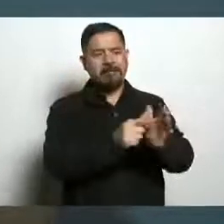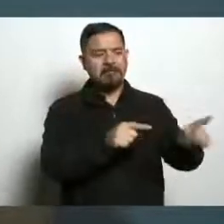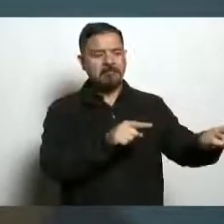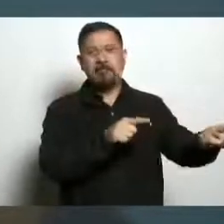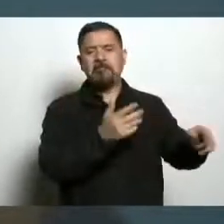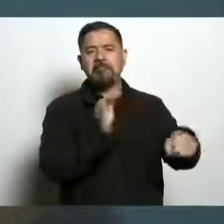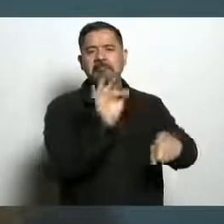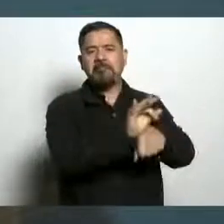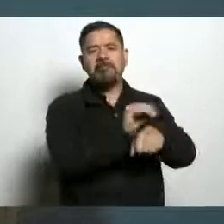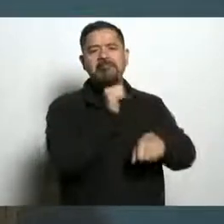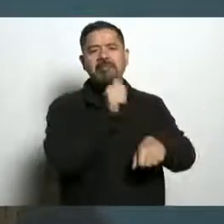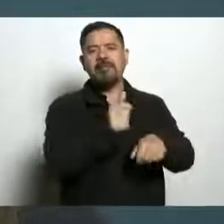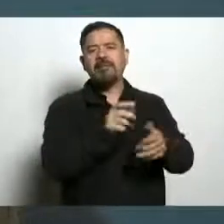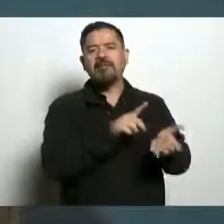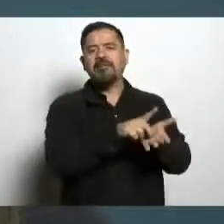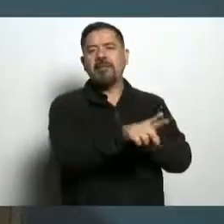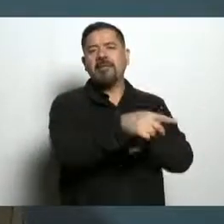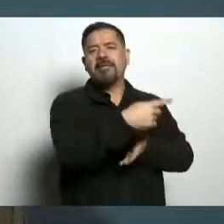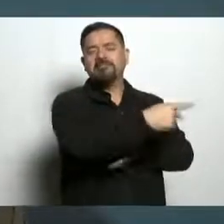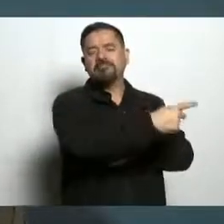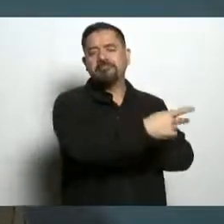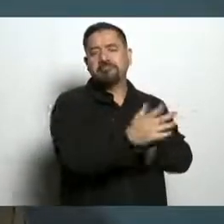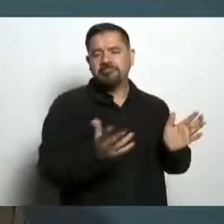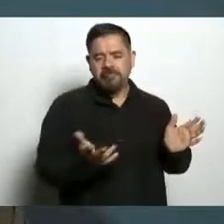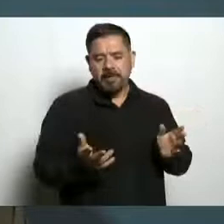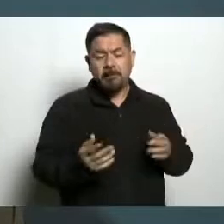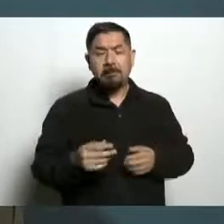pero que es